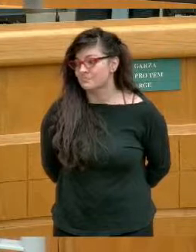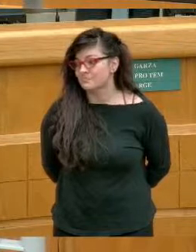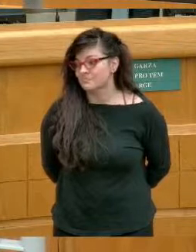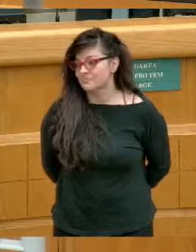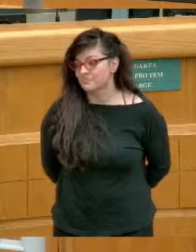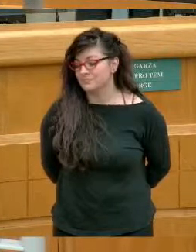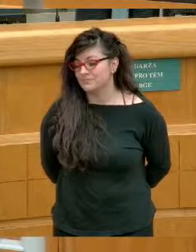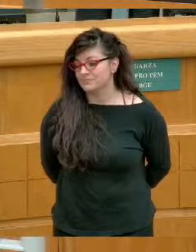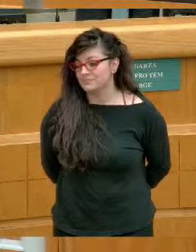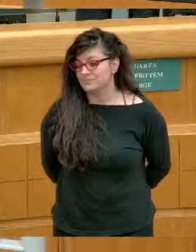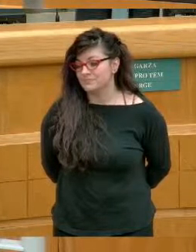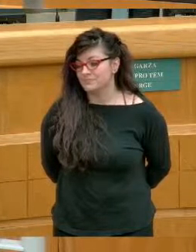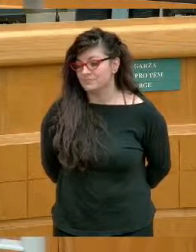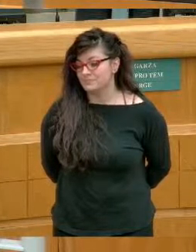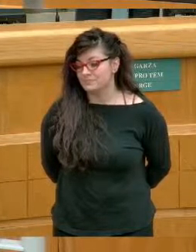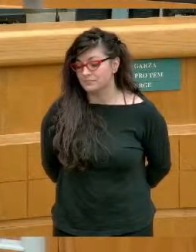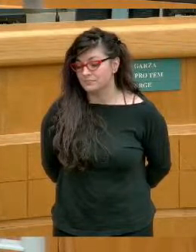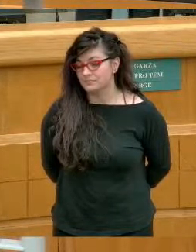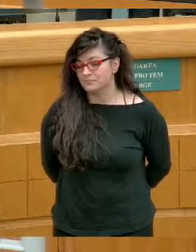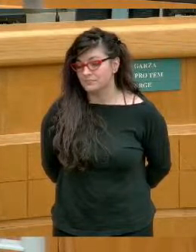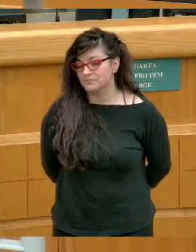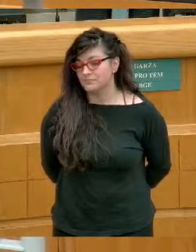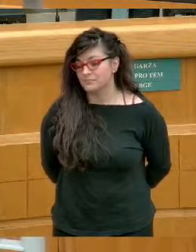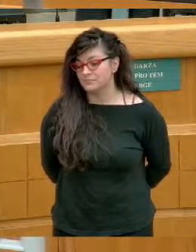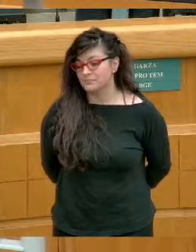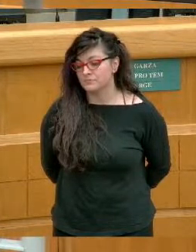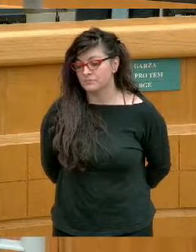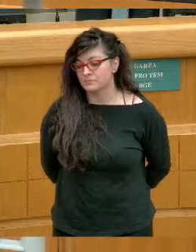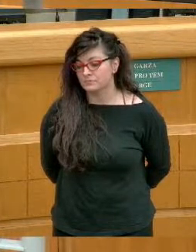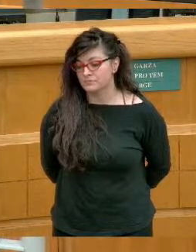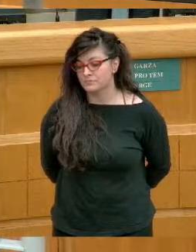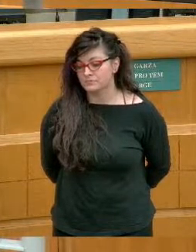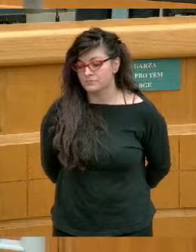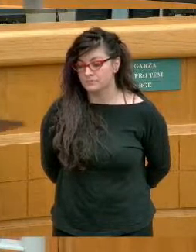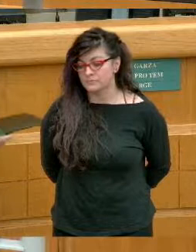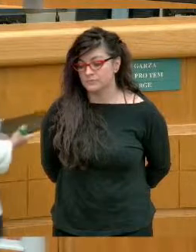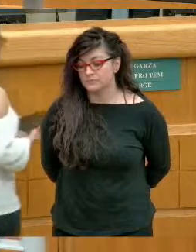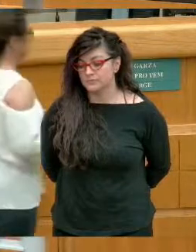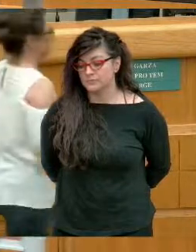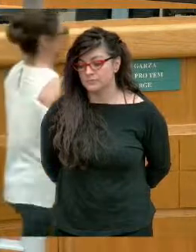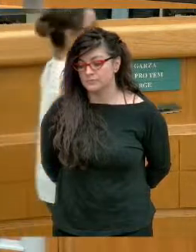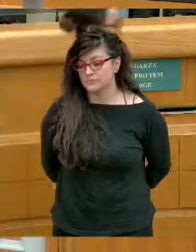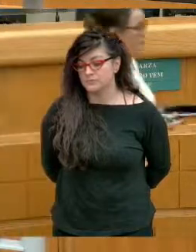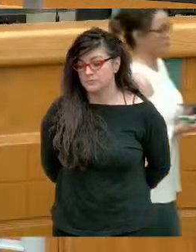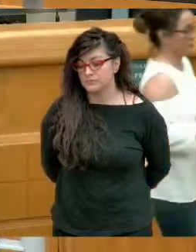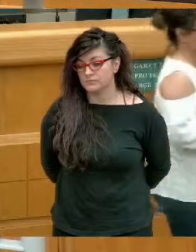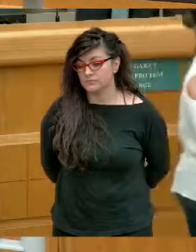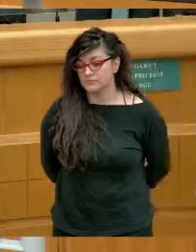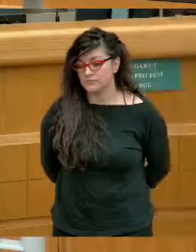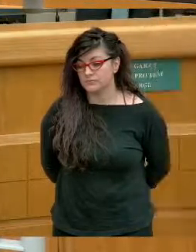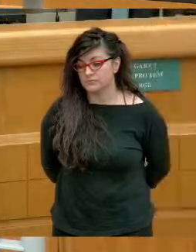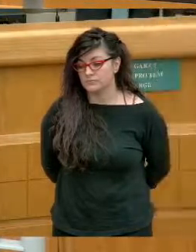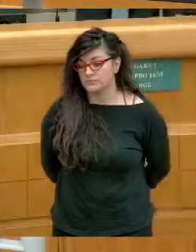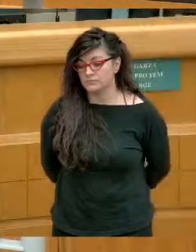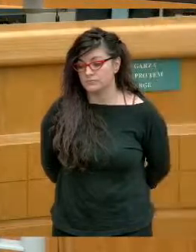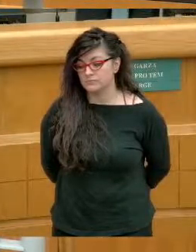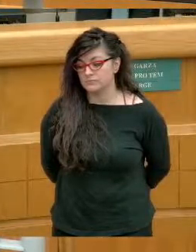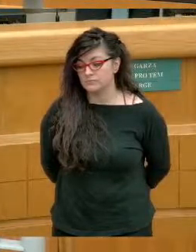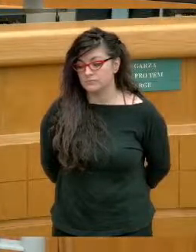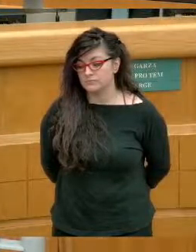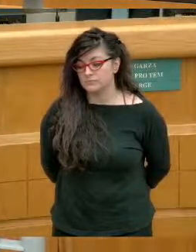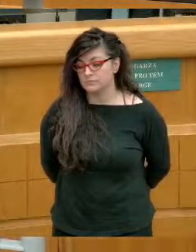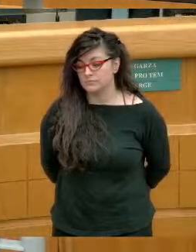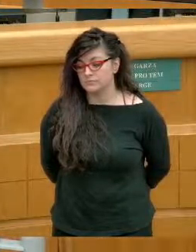que un empleado de la planta South Texas Beef. El segundo grupo es para personas del público en general que presenten síntomas por el